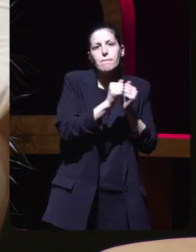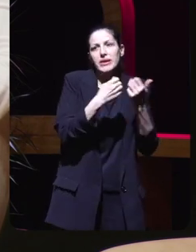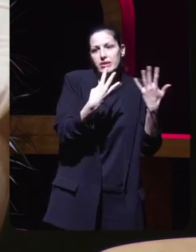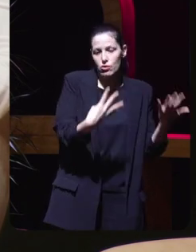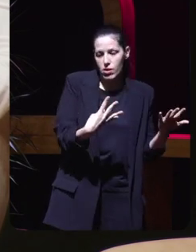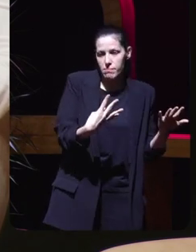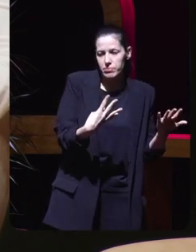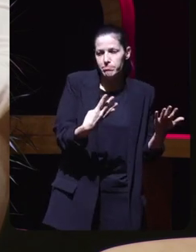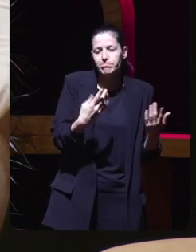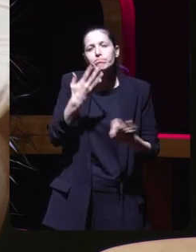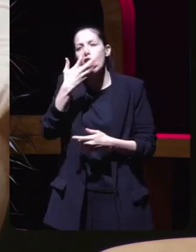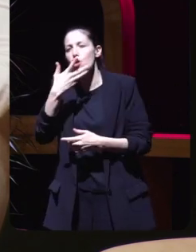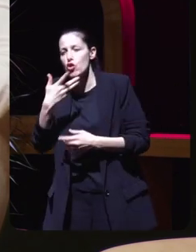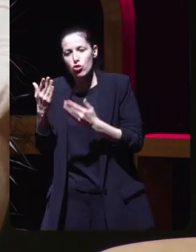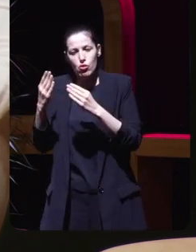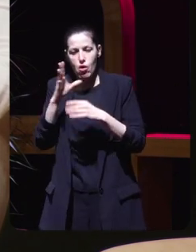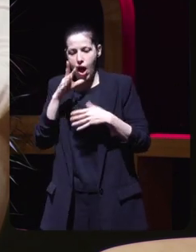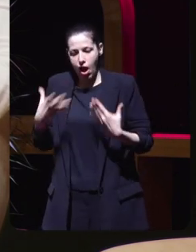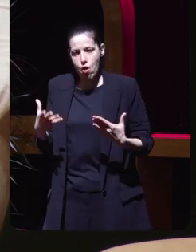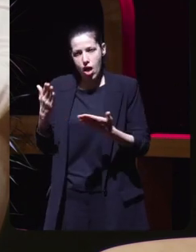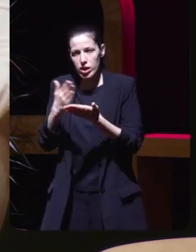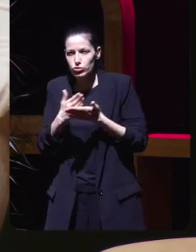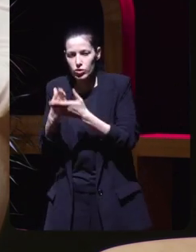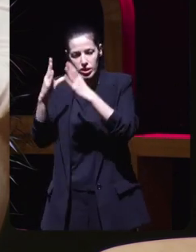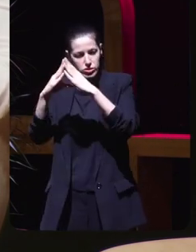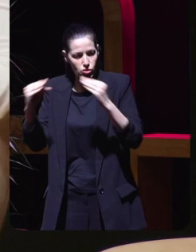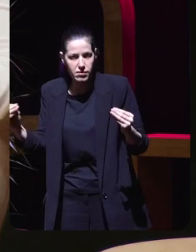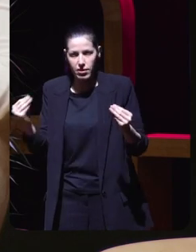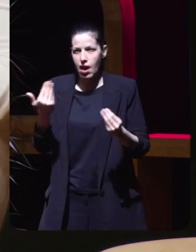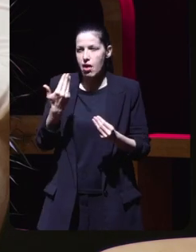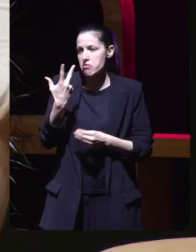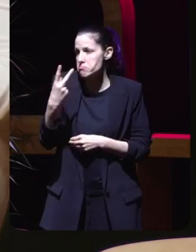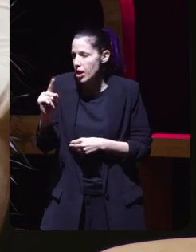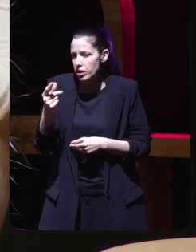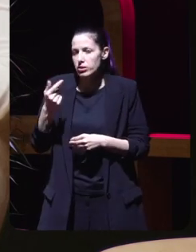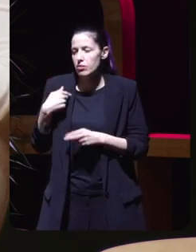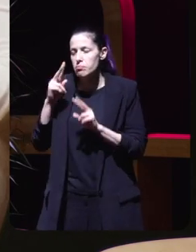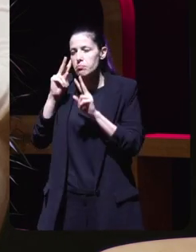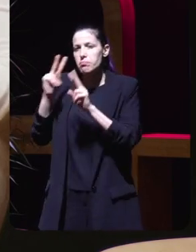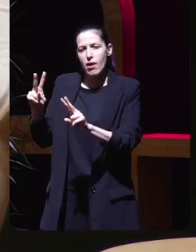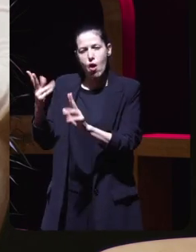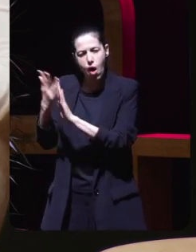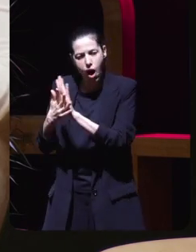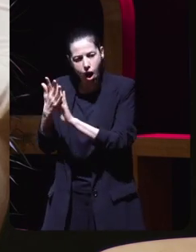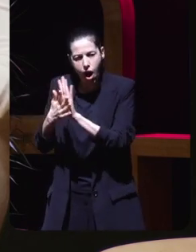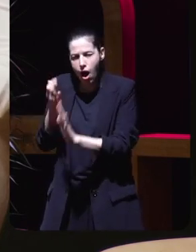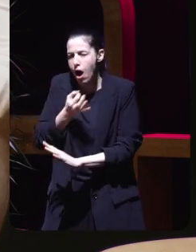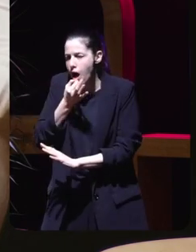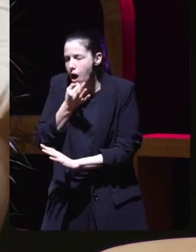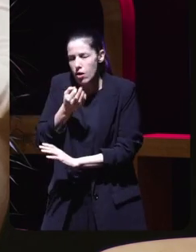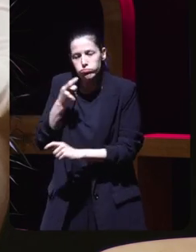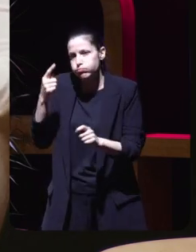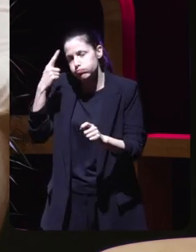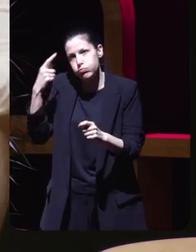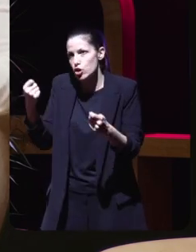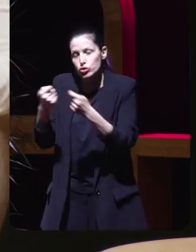no estudiantes de 20 años alucino o sea de cómo falla esta gente de las ideas que trae nuevas tan